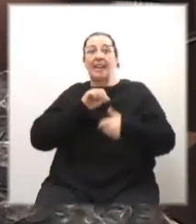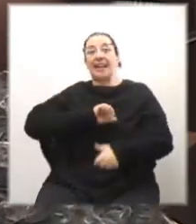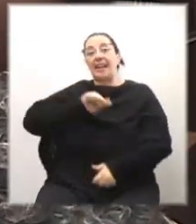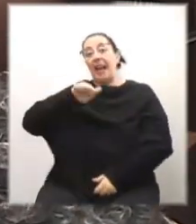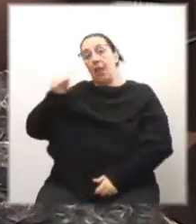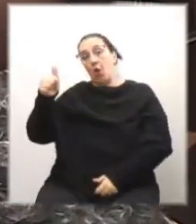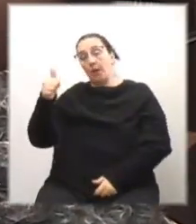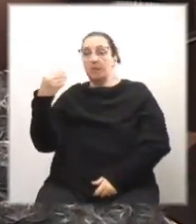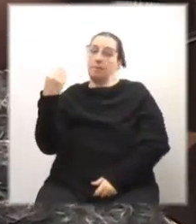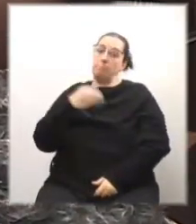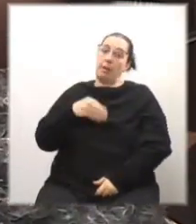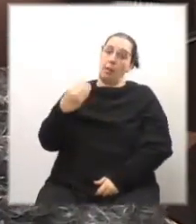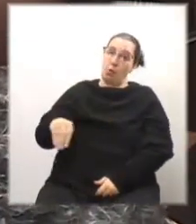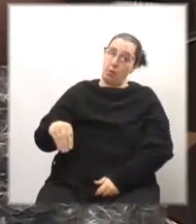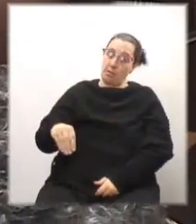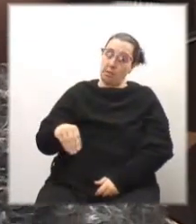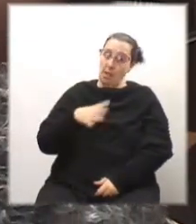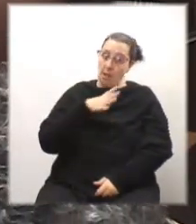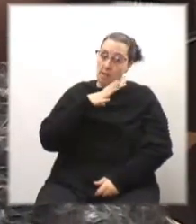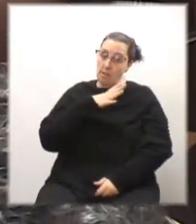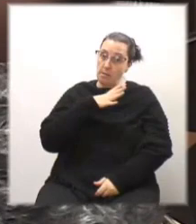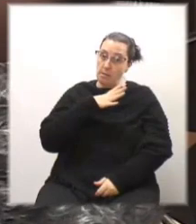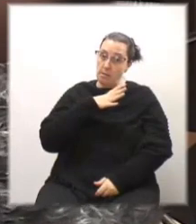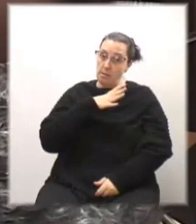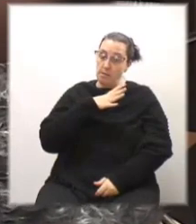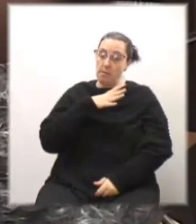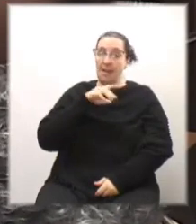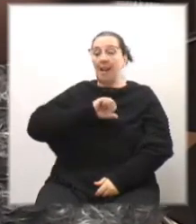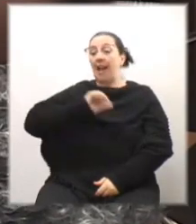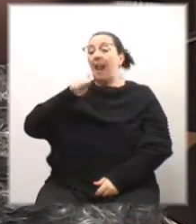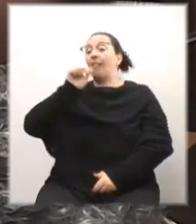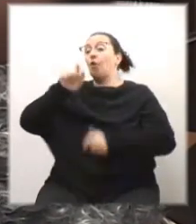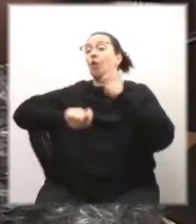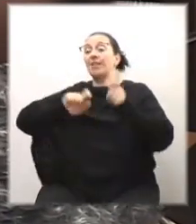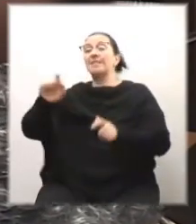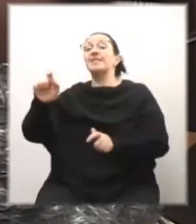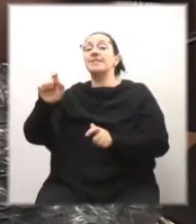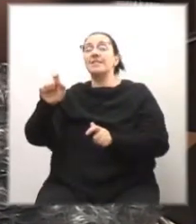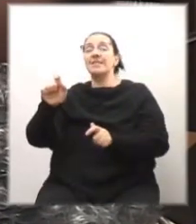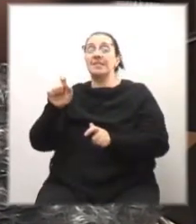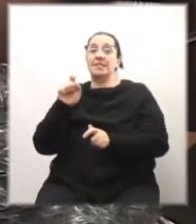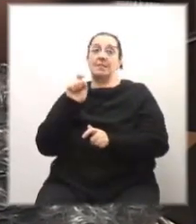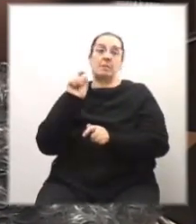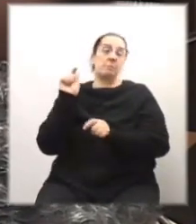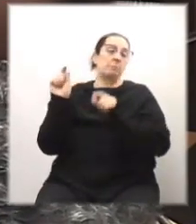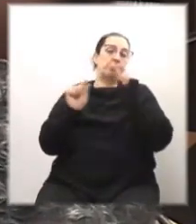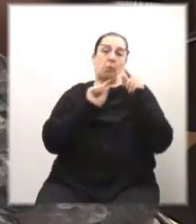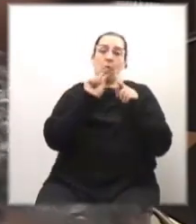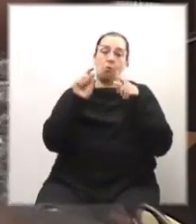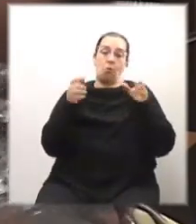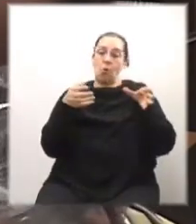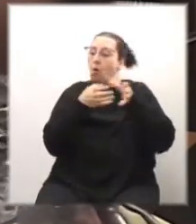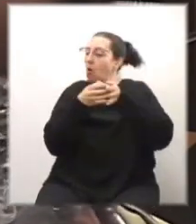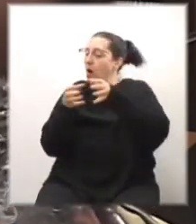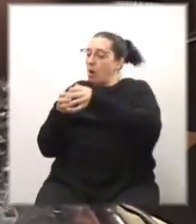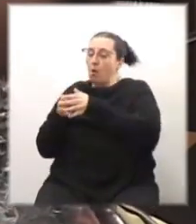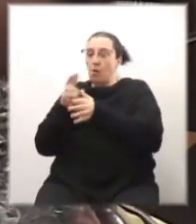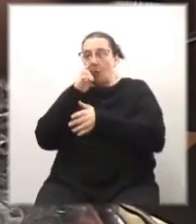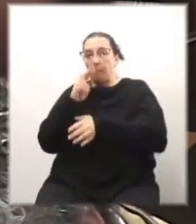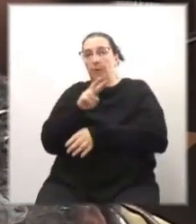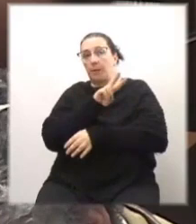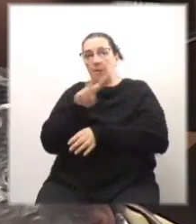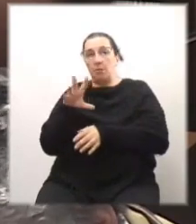ganadores y perdedores. Los ganadores en realidad son pocos los organismos que al 2022 tienen